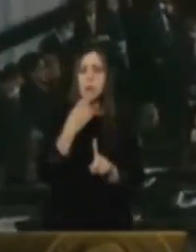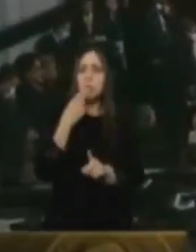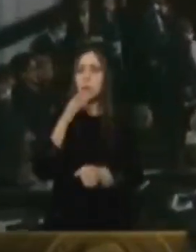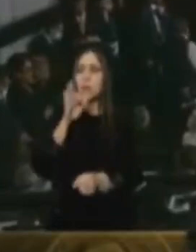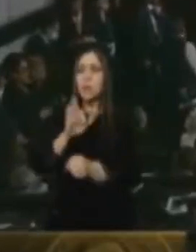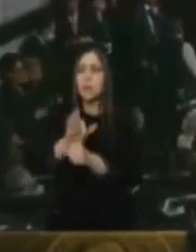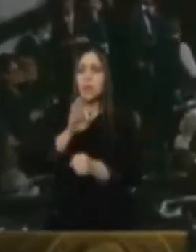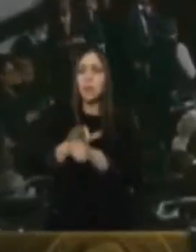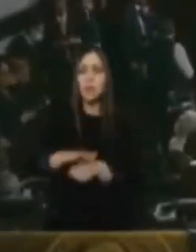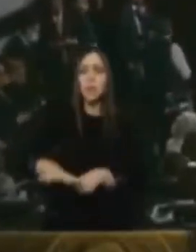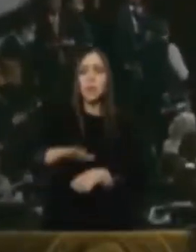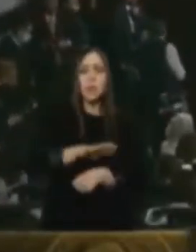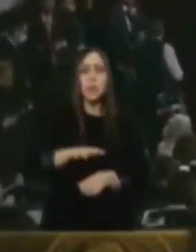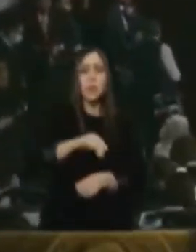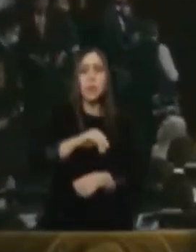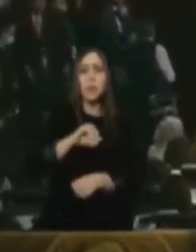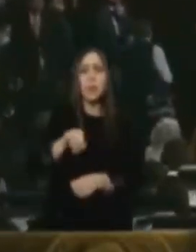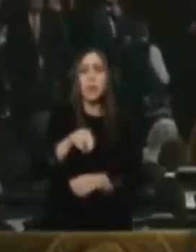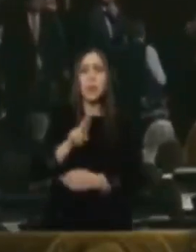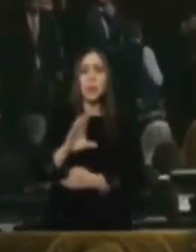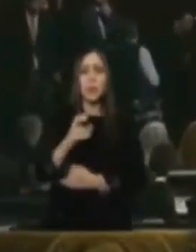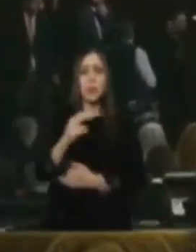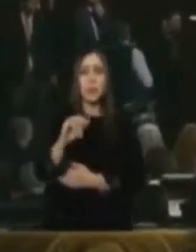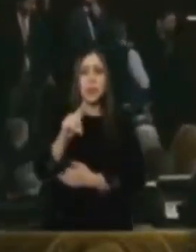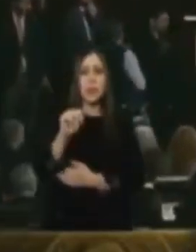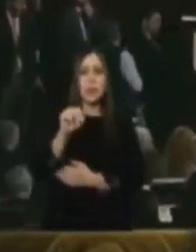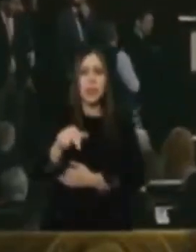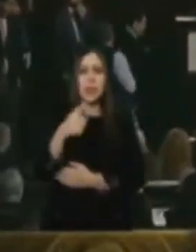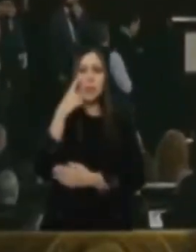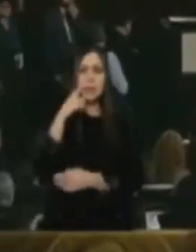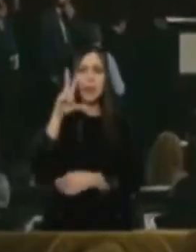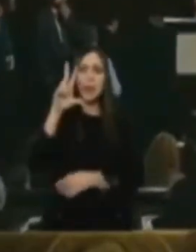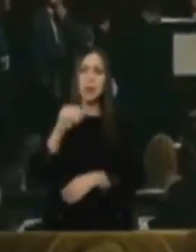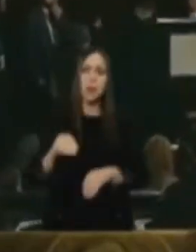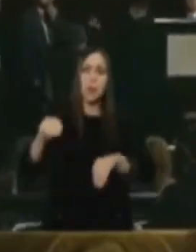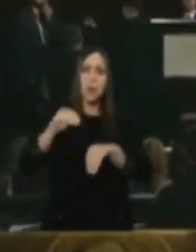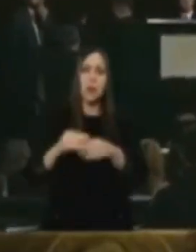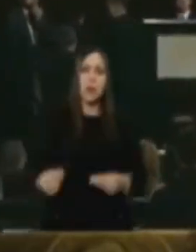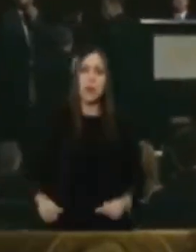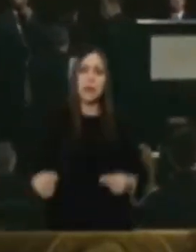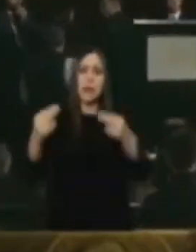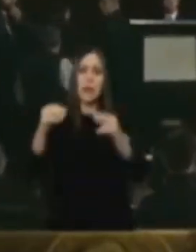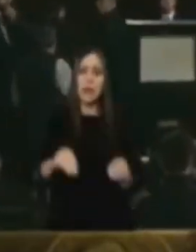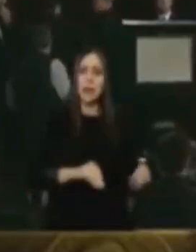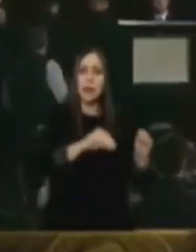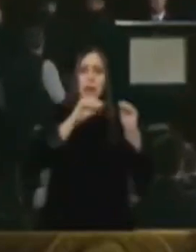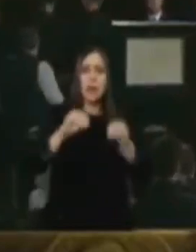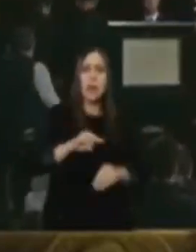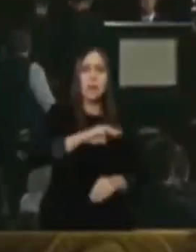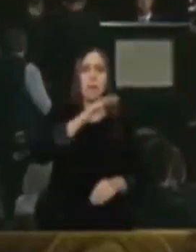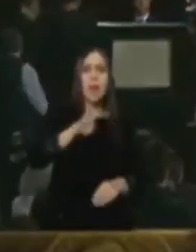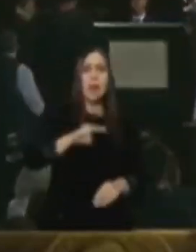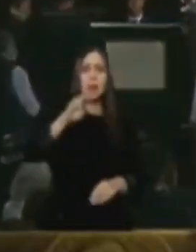la instalación de un McDonald's en el Zócalo.